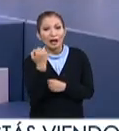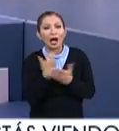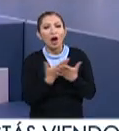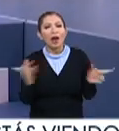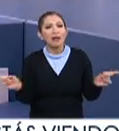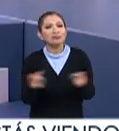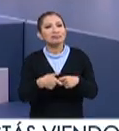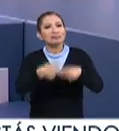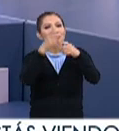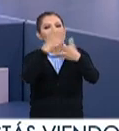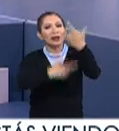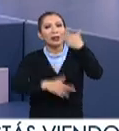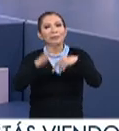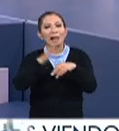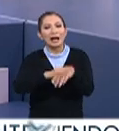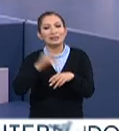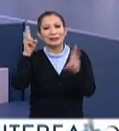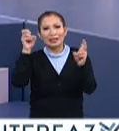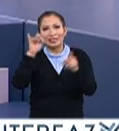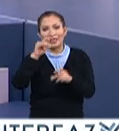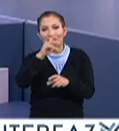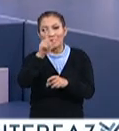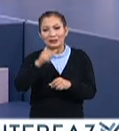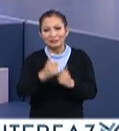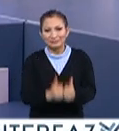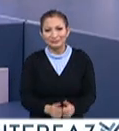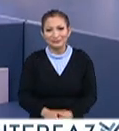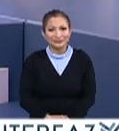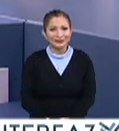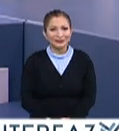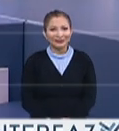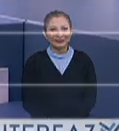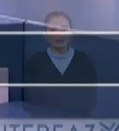Vamos a hacer otra breve pausa y regresamos con más en Interfaz. No se vayan.